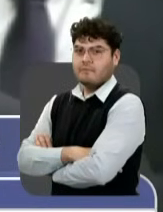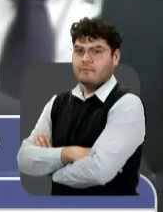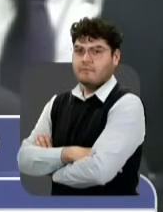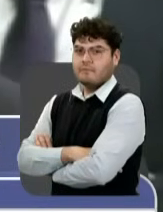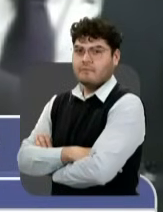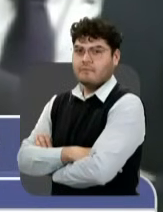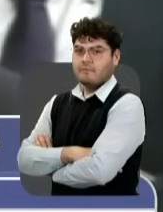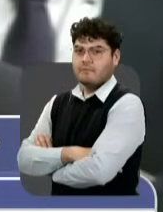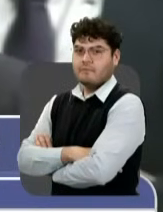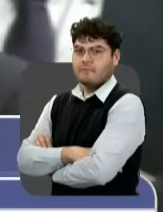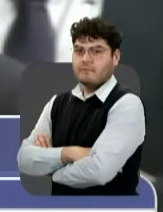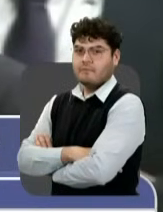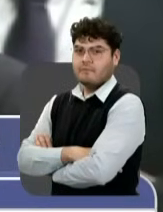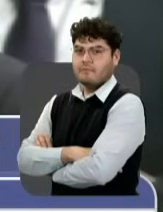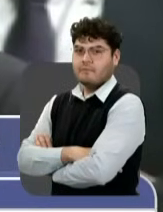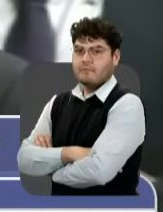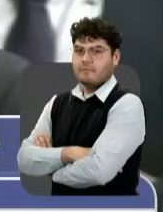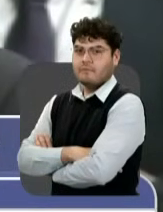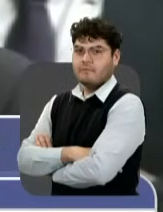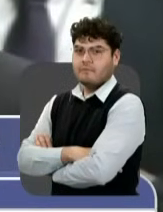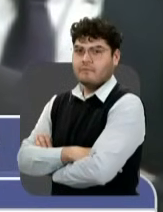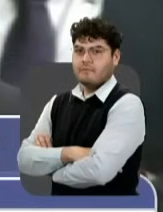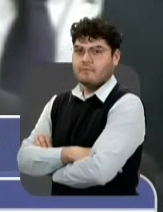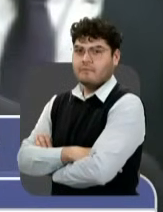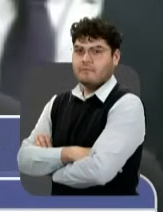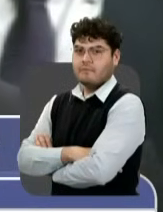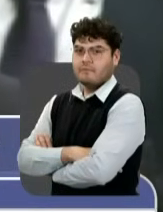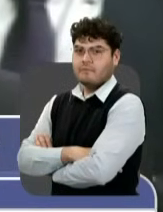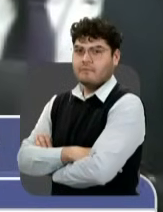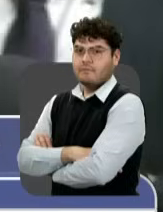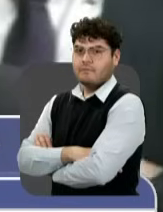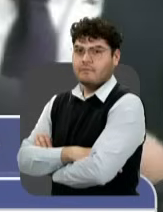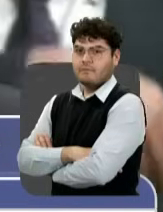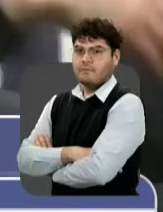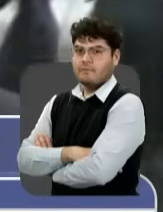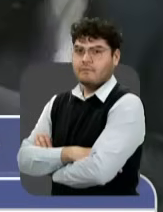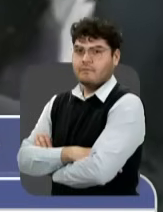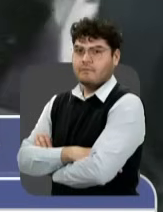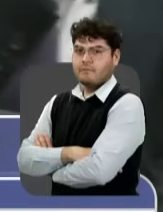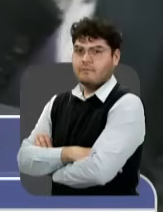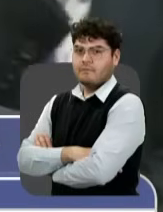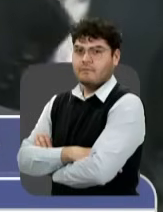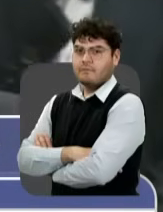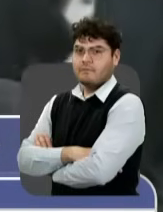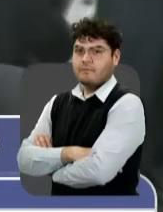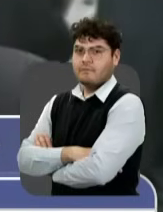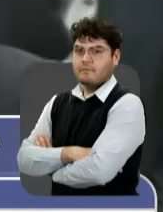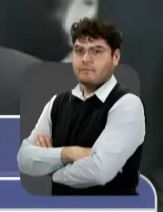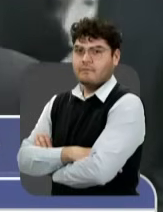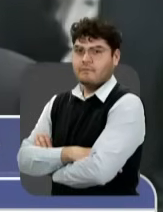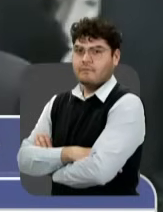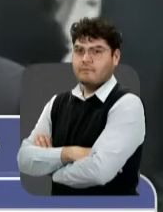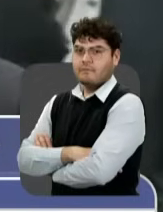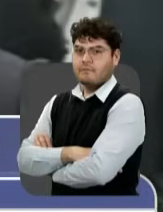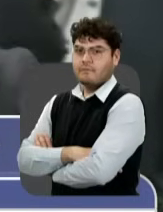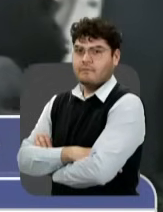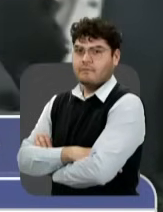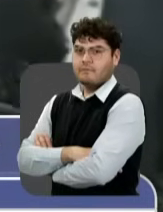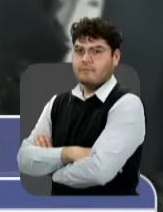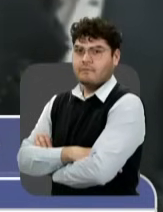la formalización no pudo seguir el resto de la jornada porque la jueza dijo que no podía seguir presidiéndola, no por un asunto de salud.